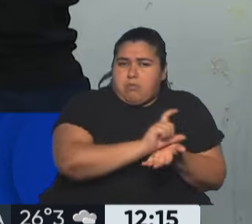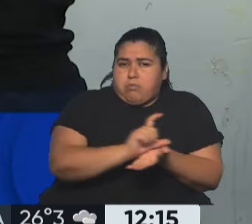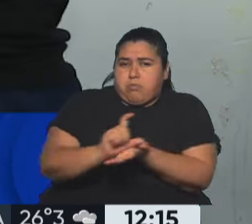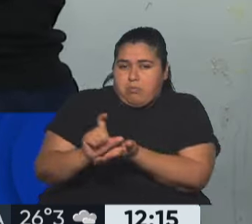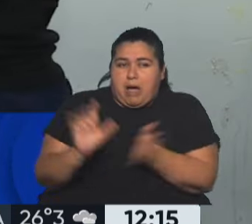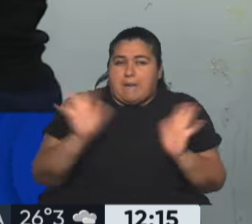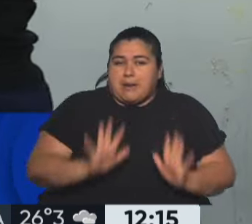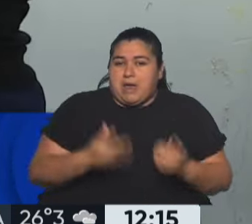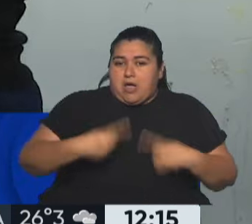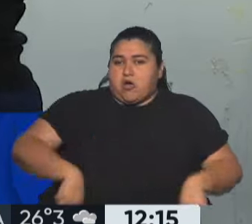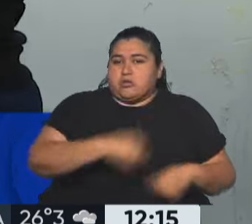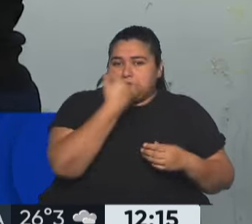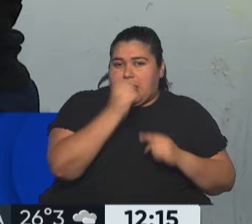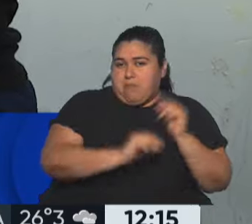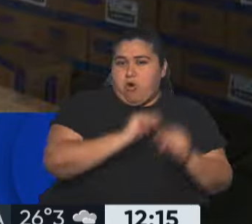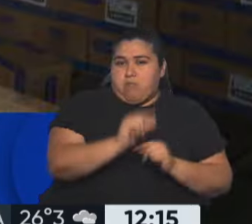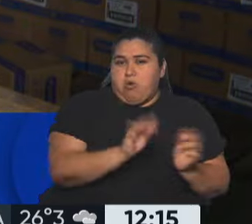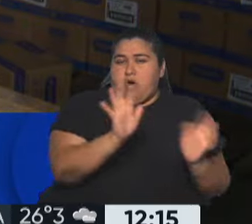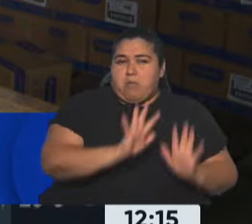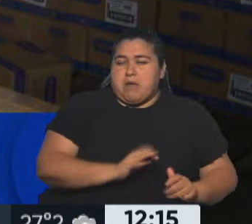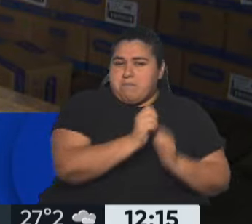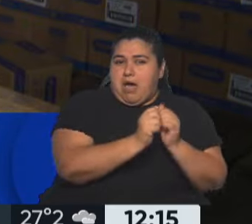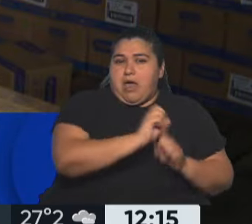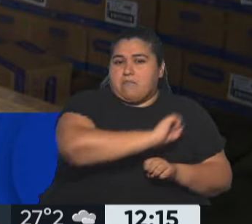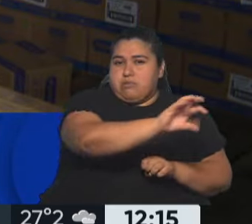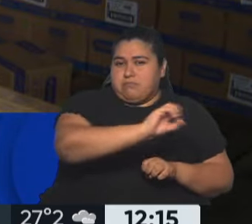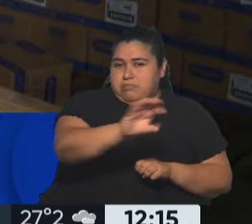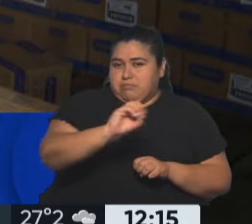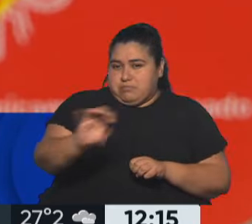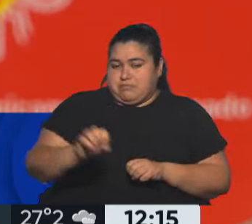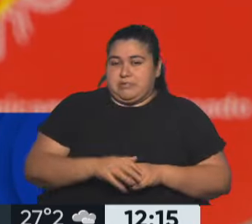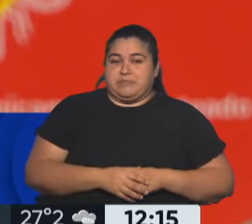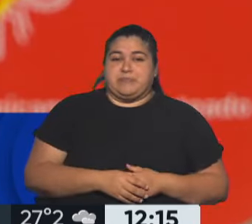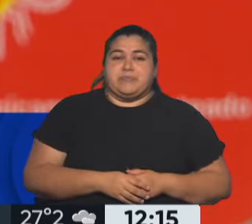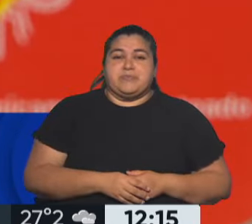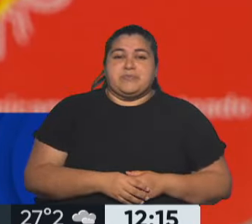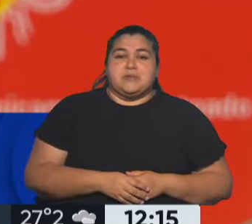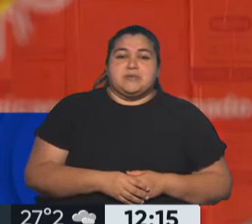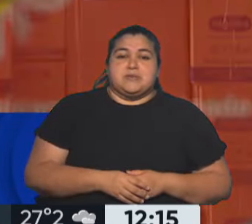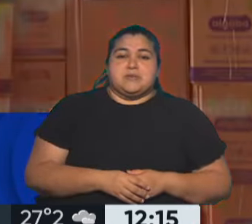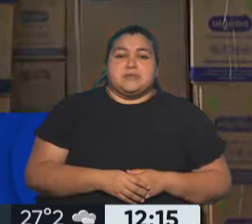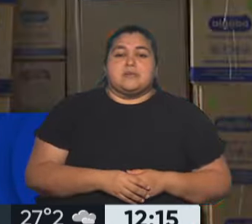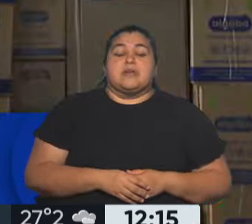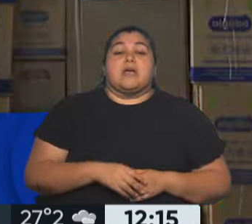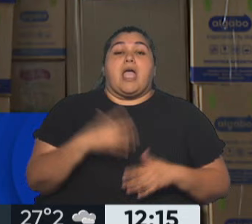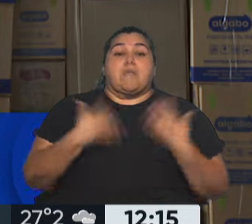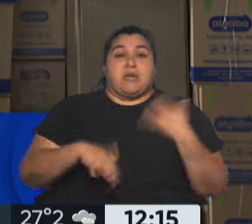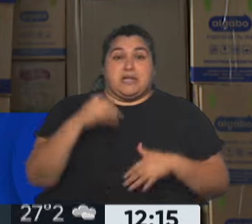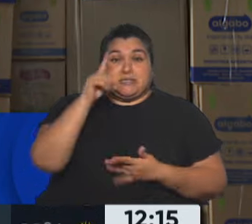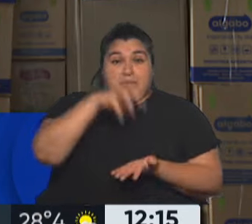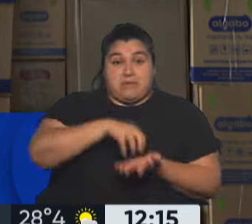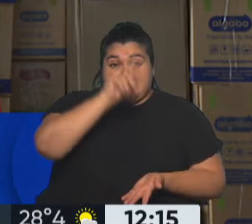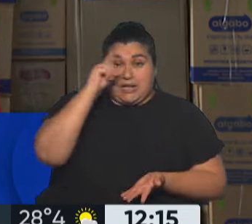y ya despacharlo a la calle para que llegue cuanto antes a las casas y a las familias de aquí de Argentina. Ante la emergencia, la empresa